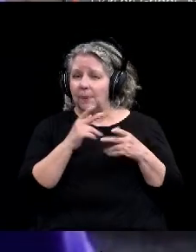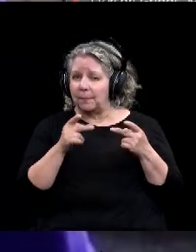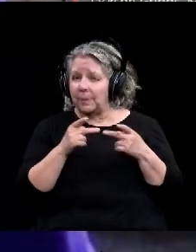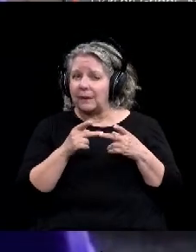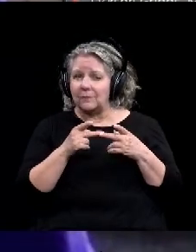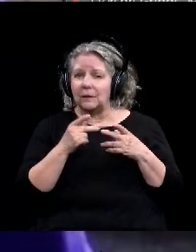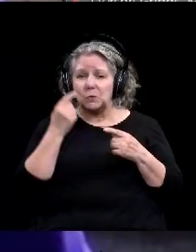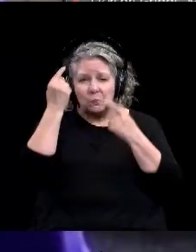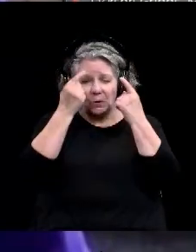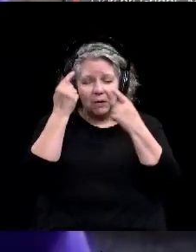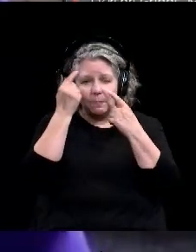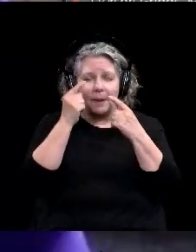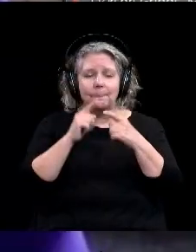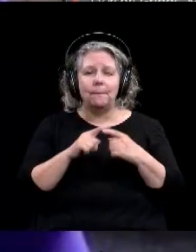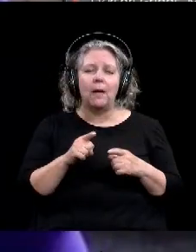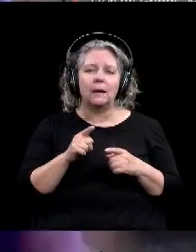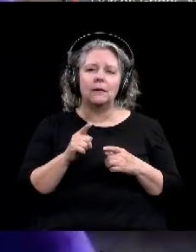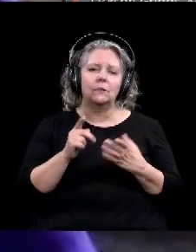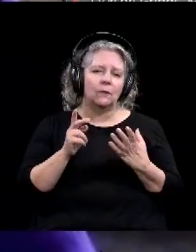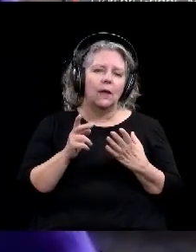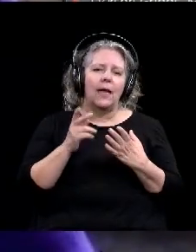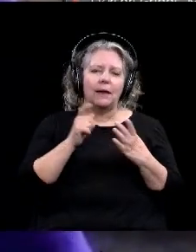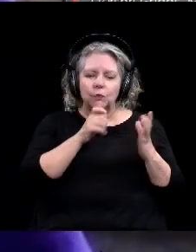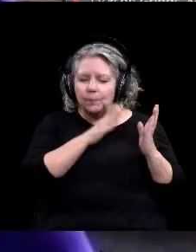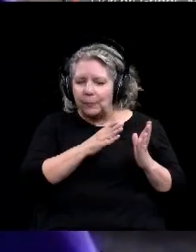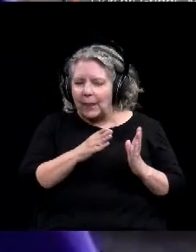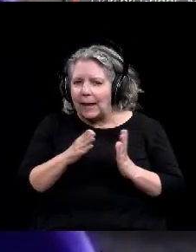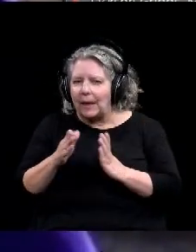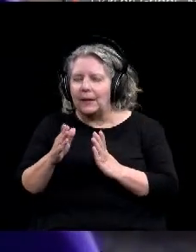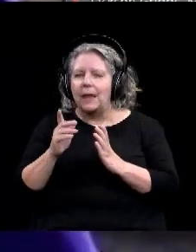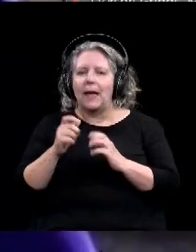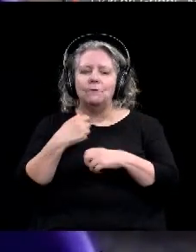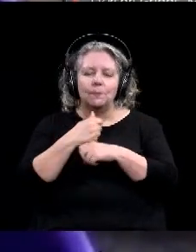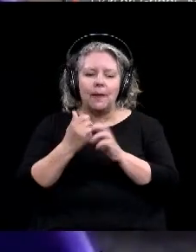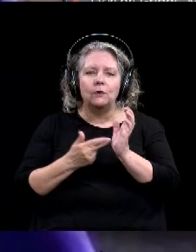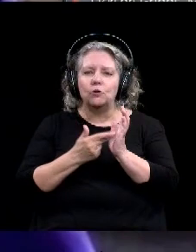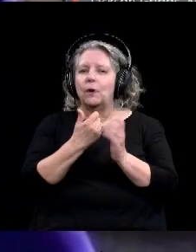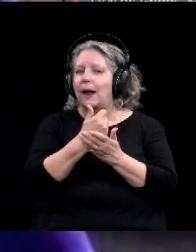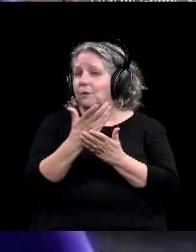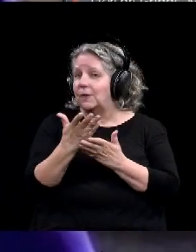tenemos que estar asegurados que todo va a estar muy bien